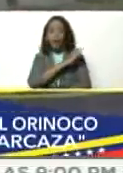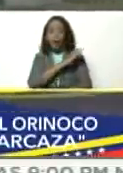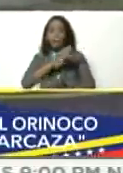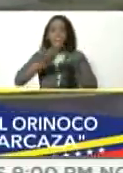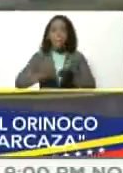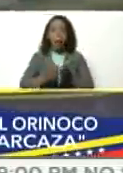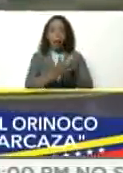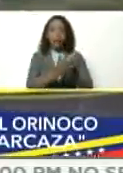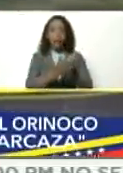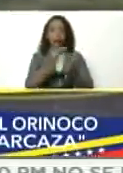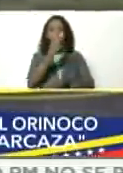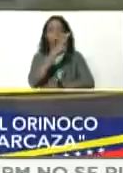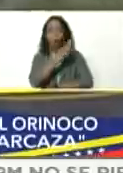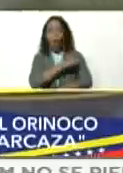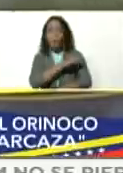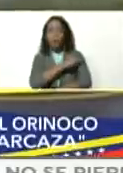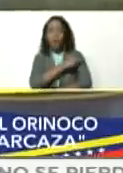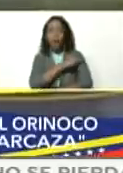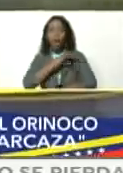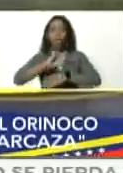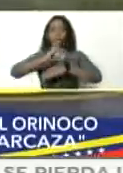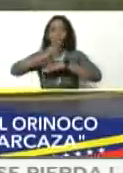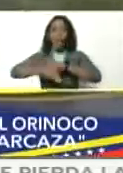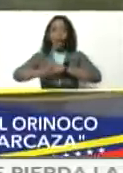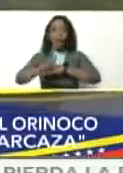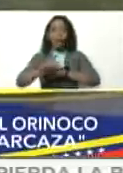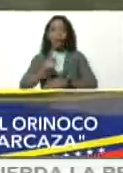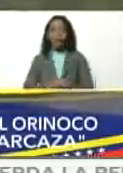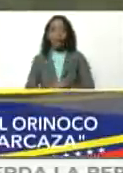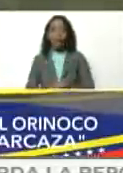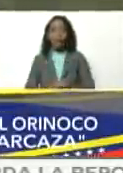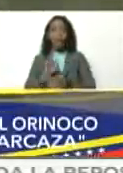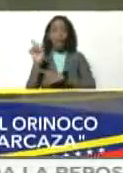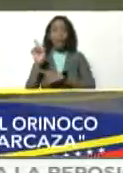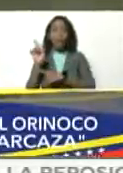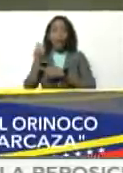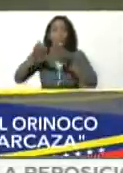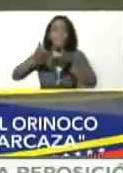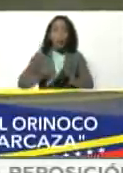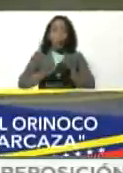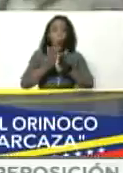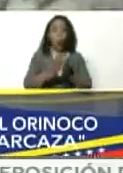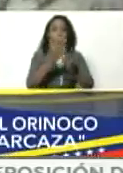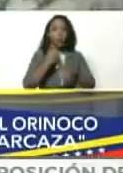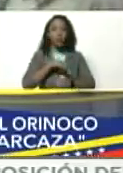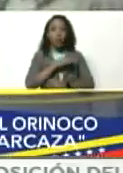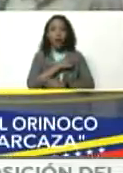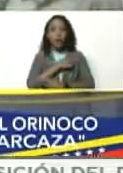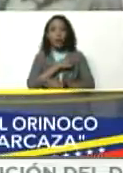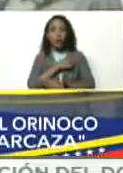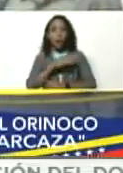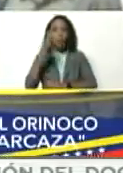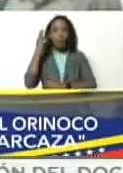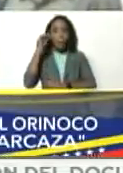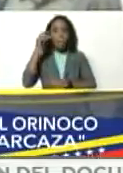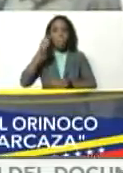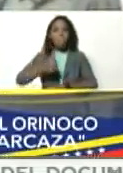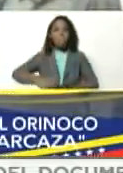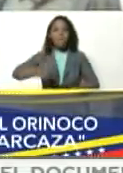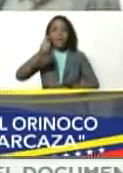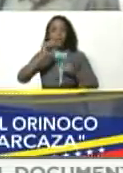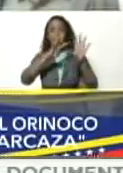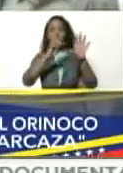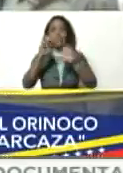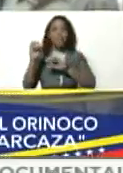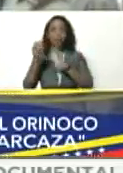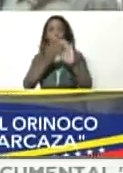Barcaza Hospital, Delta del Orinoco, y que va a navegar nuestros caños y nuestras más de